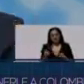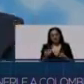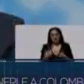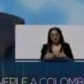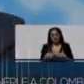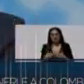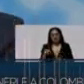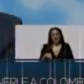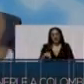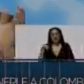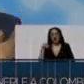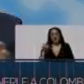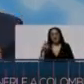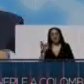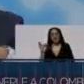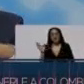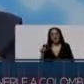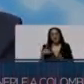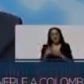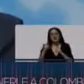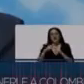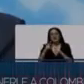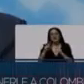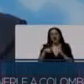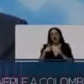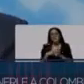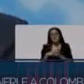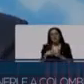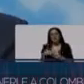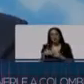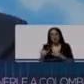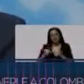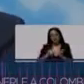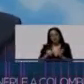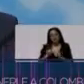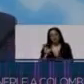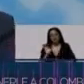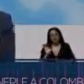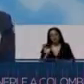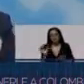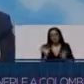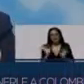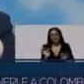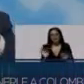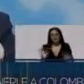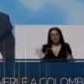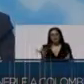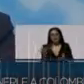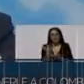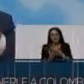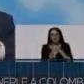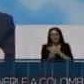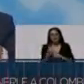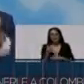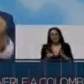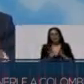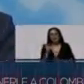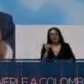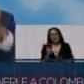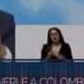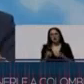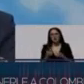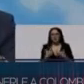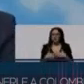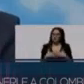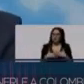Venezuela, protestas en Nicaragua, protestas en Cuba. Sí, señores. En el régimen cubano,